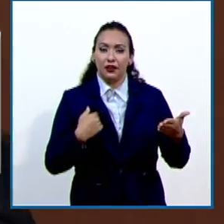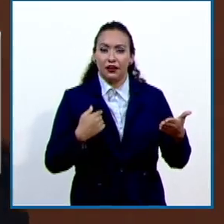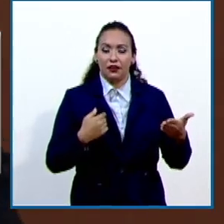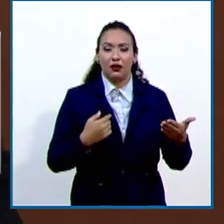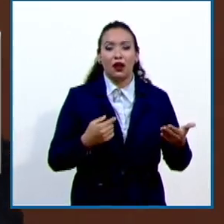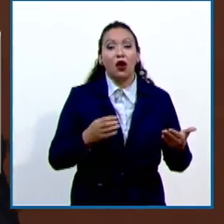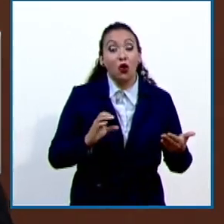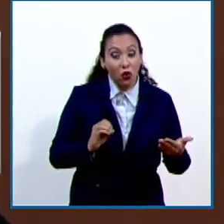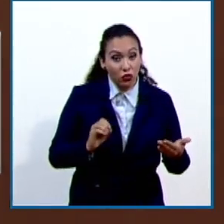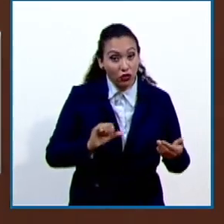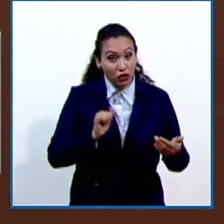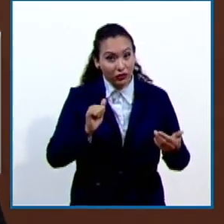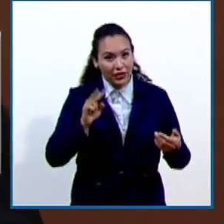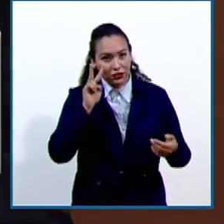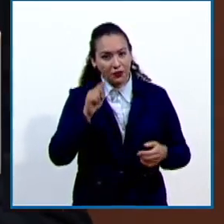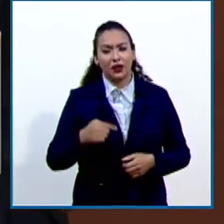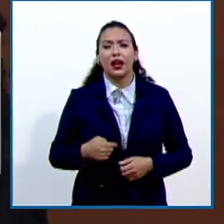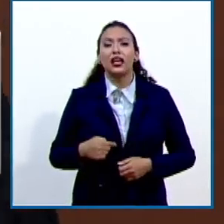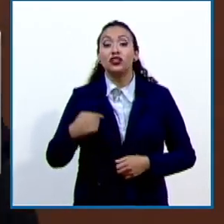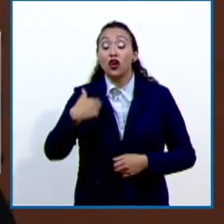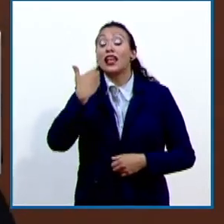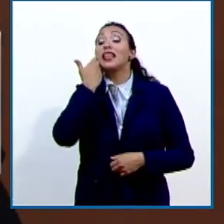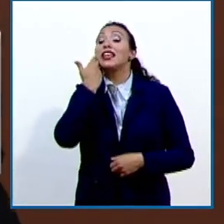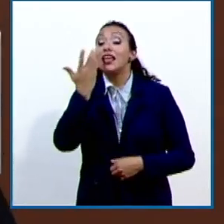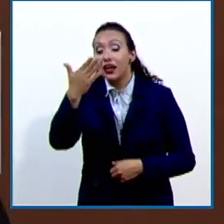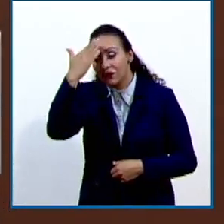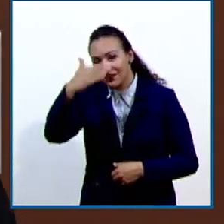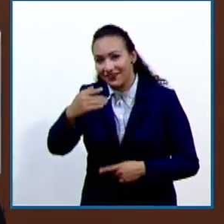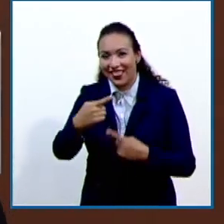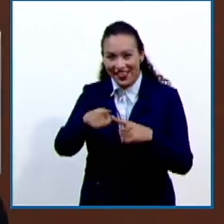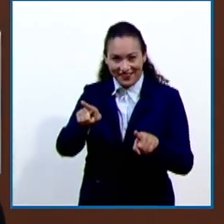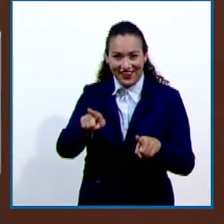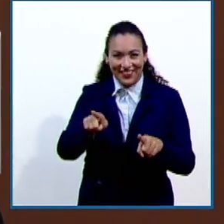decir. A otra es que si yo quiero puedo ir a consultar. Pero